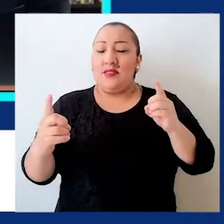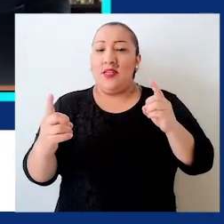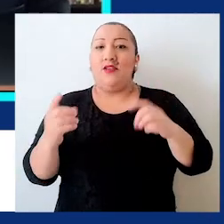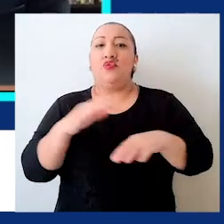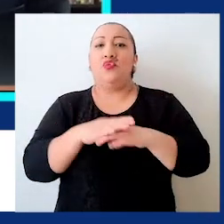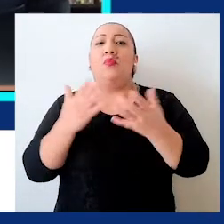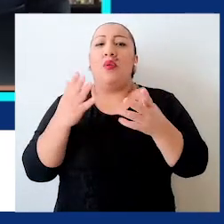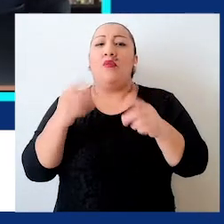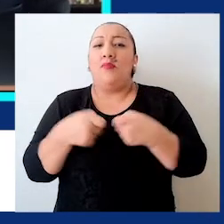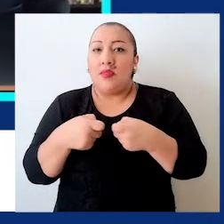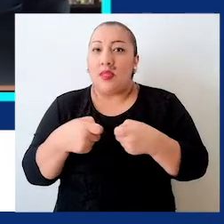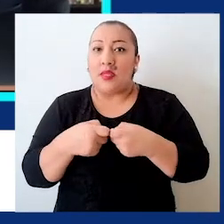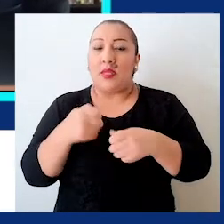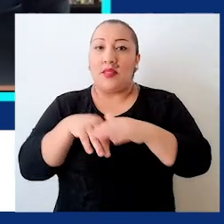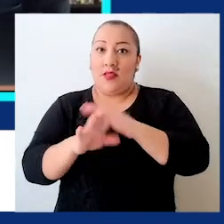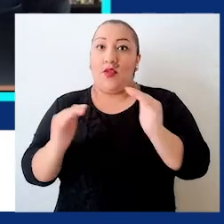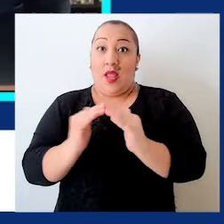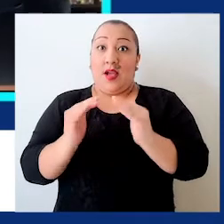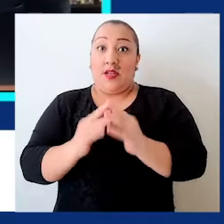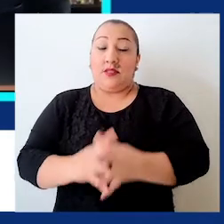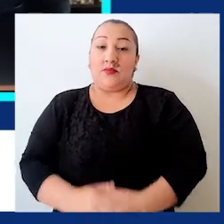plataforma o la estrategia Aprendo en Casa,